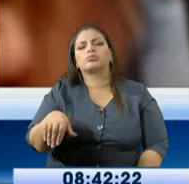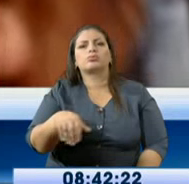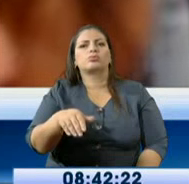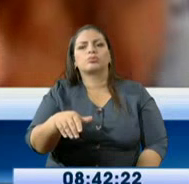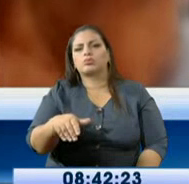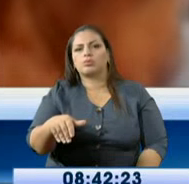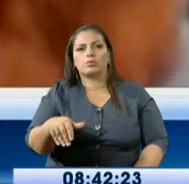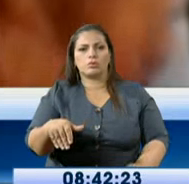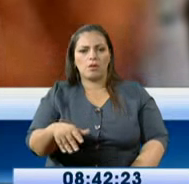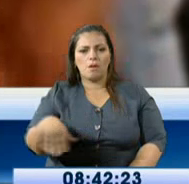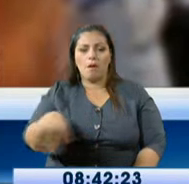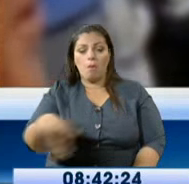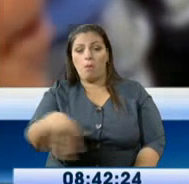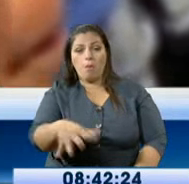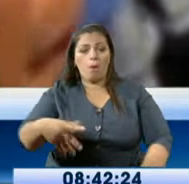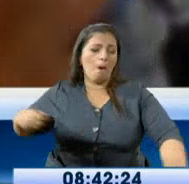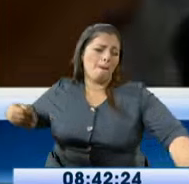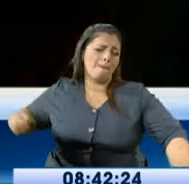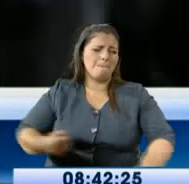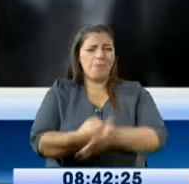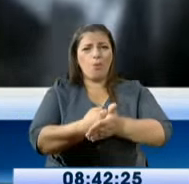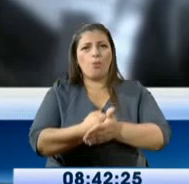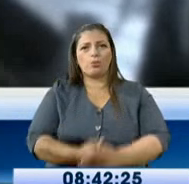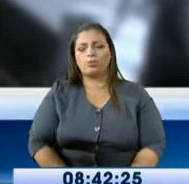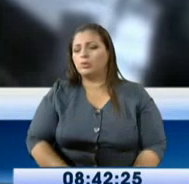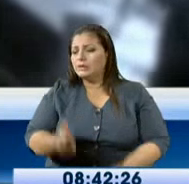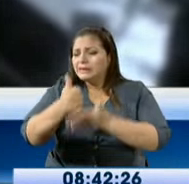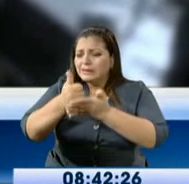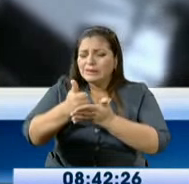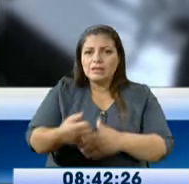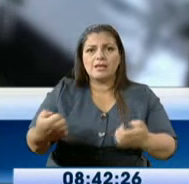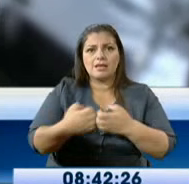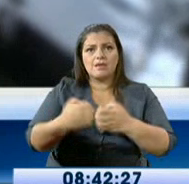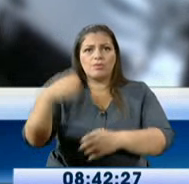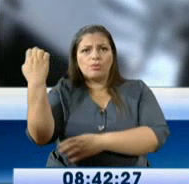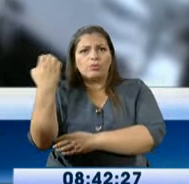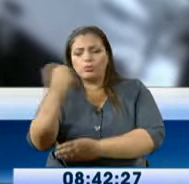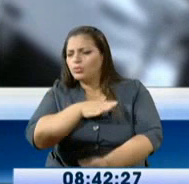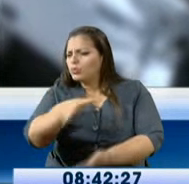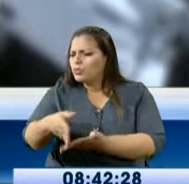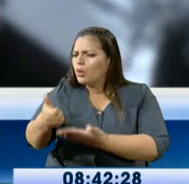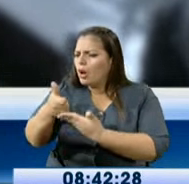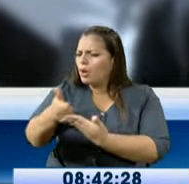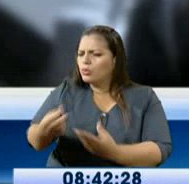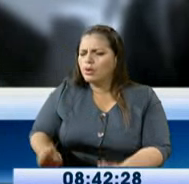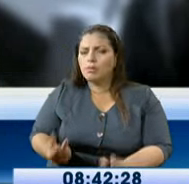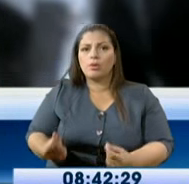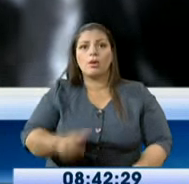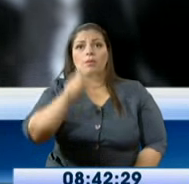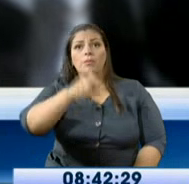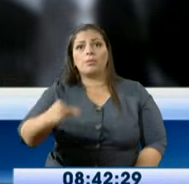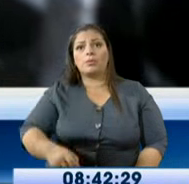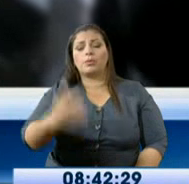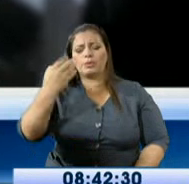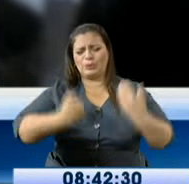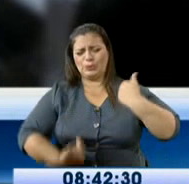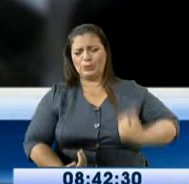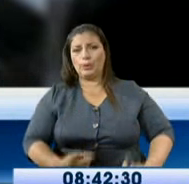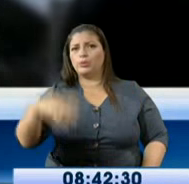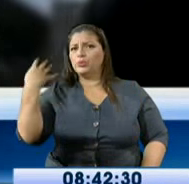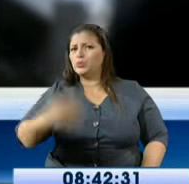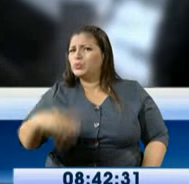evacuados. Enseguida llegan los equipos de emergencia para tratar de estabilizar a los heridos. En total, 4 personas resultaron con heridas graves